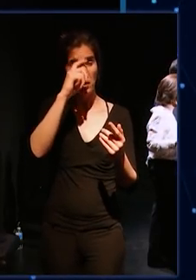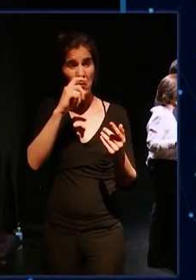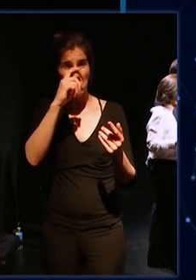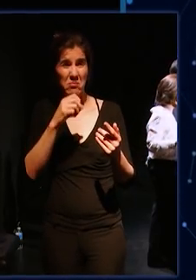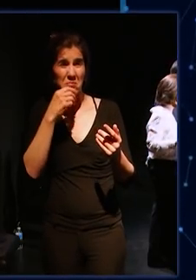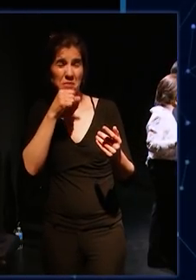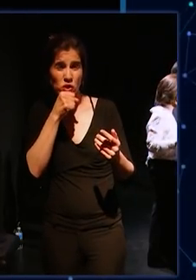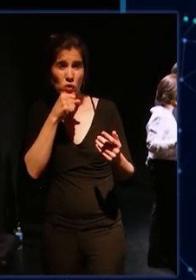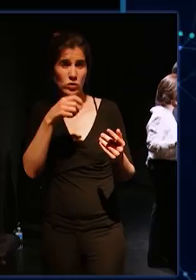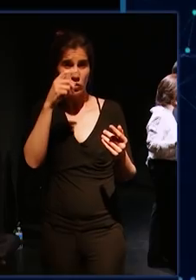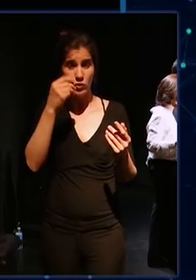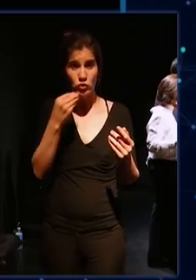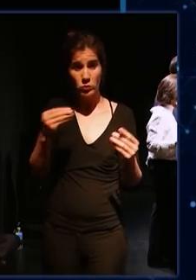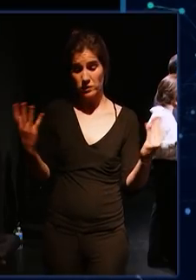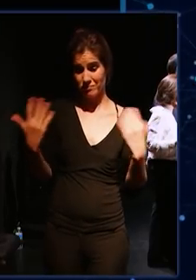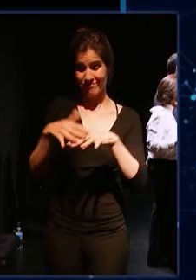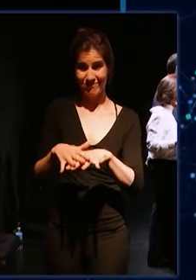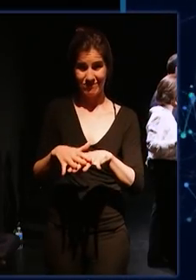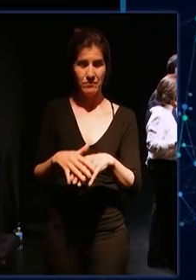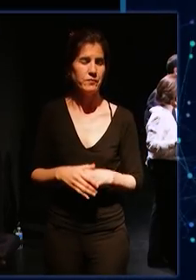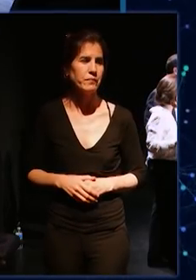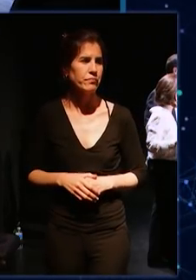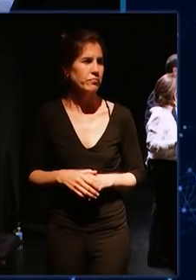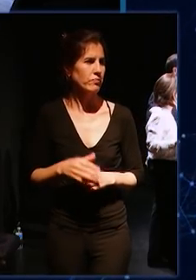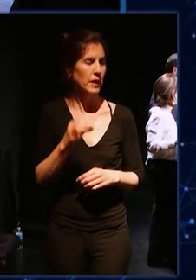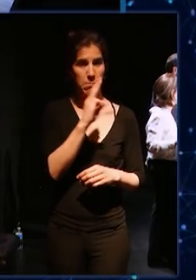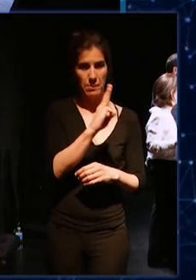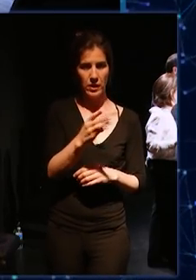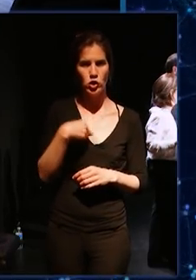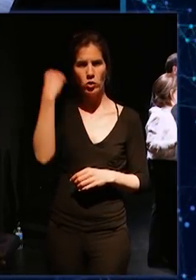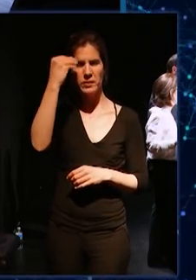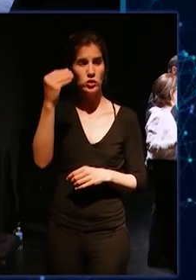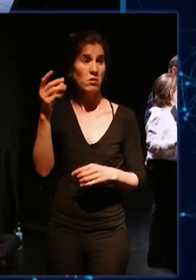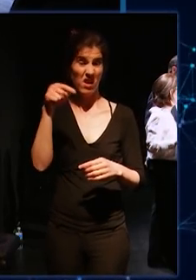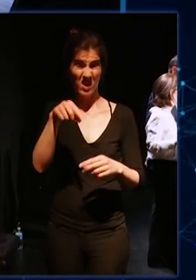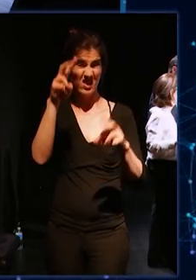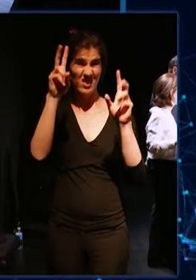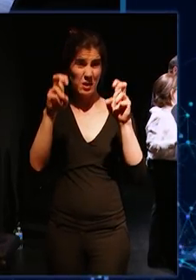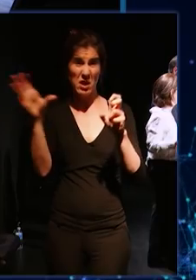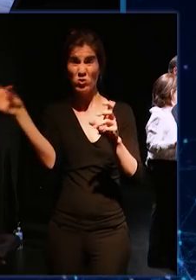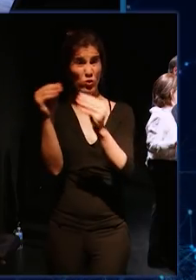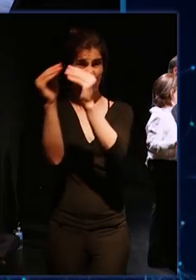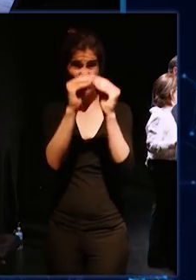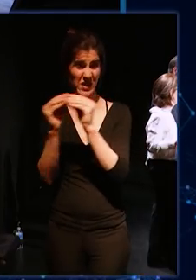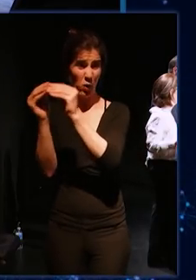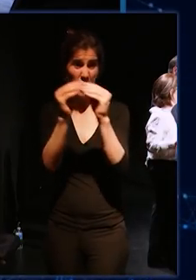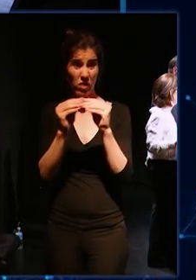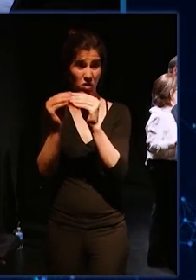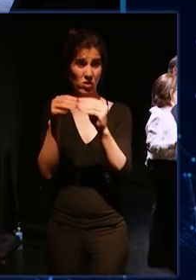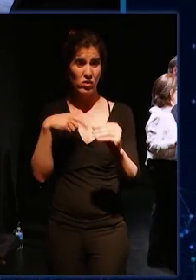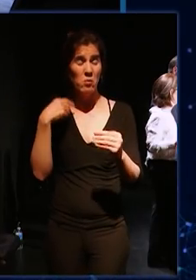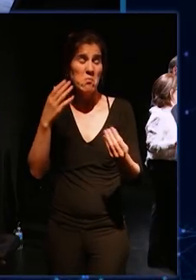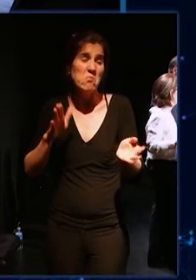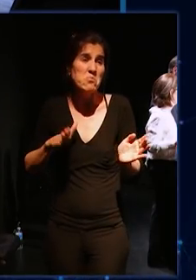Demòcrates, que també tindrà molt poc temps. Yo creo que en este tema nos podríamos poner realmente todos de acuerdo. Y quizá en los